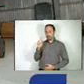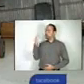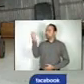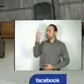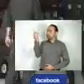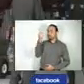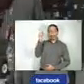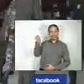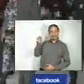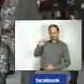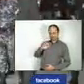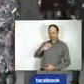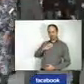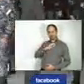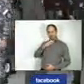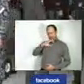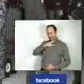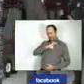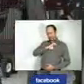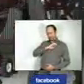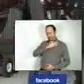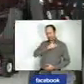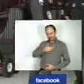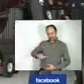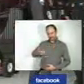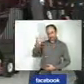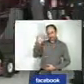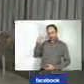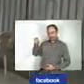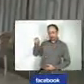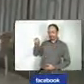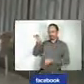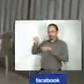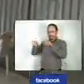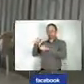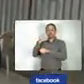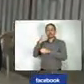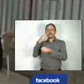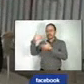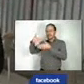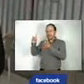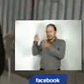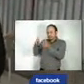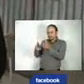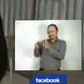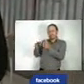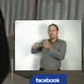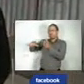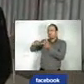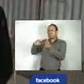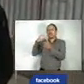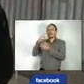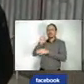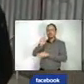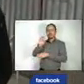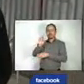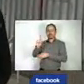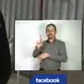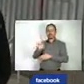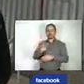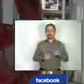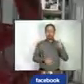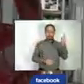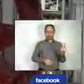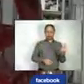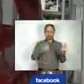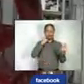expresidente Alfredo Cristiani fue incautado durante un proceso de extinción de dominio al interior de un hangar en Santa Tecla. El fiscal general de la República brindó